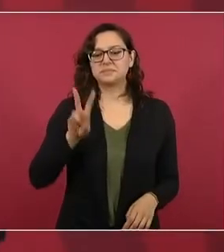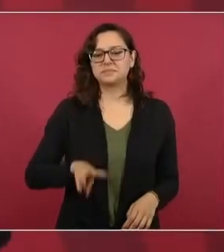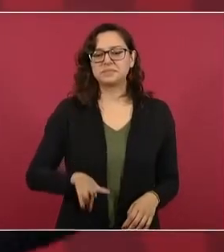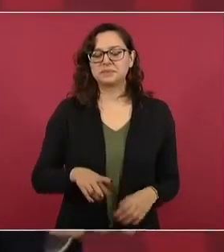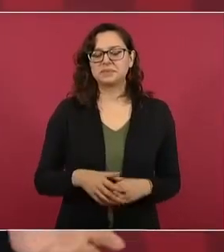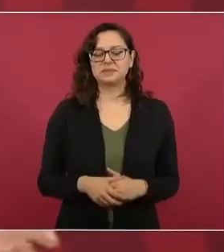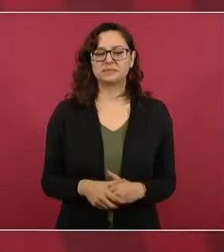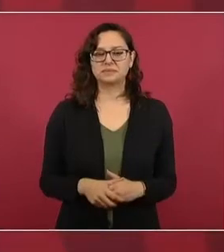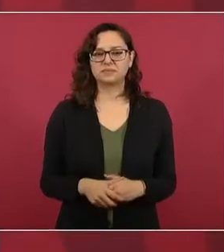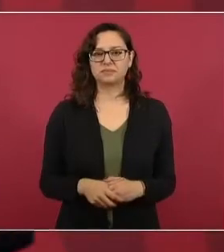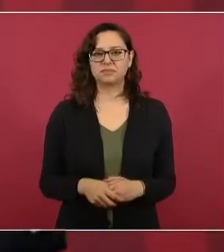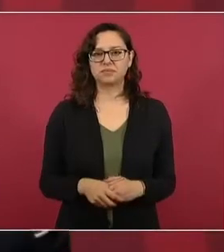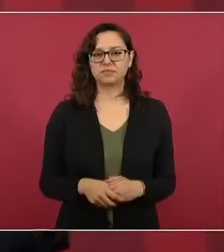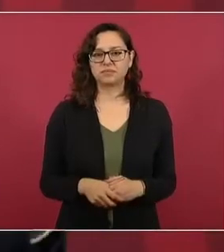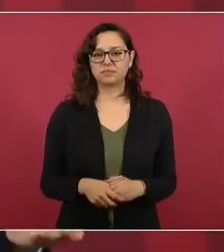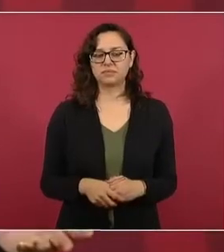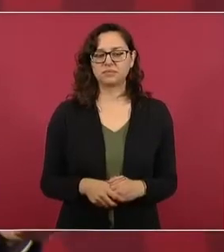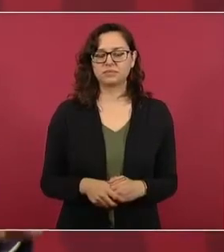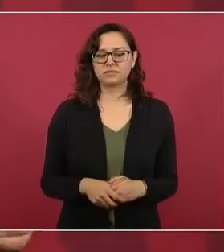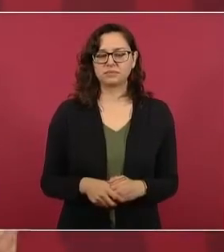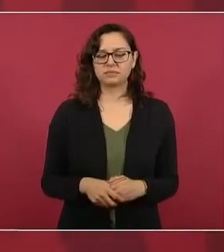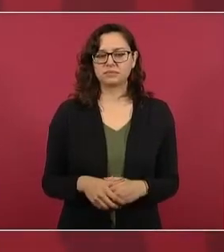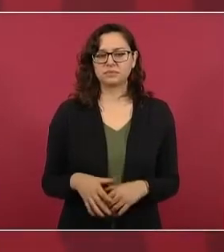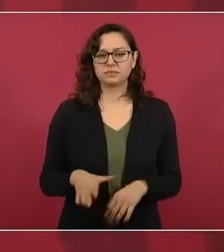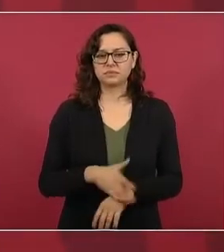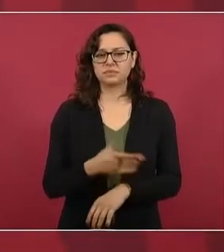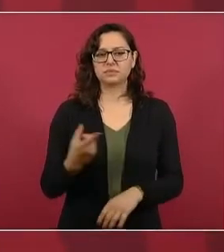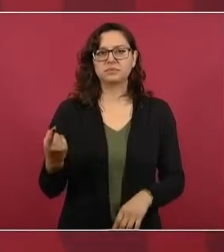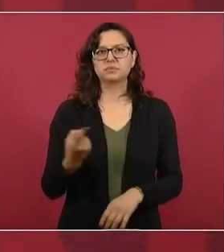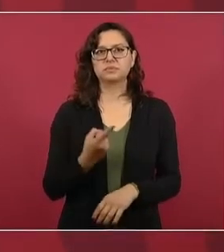Porque ¿cómo